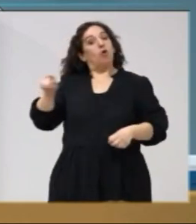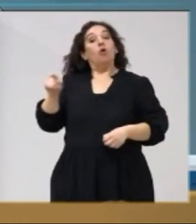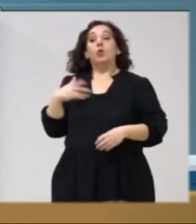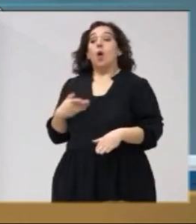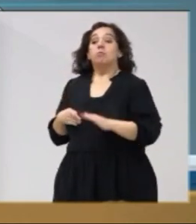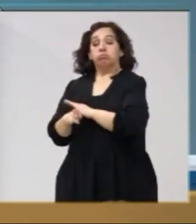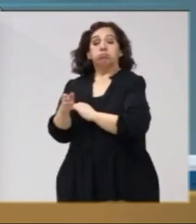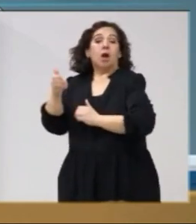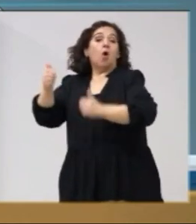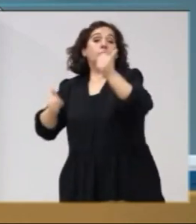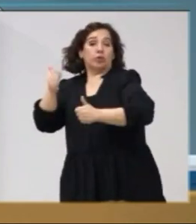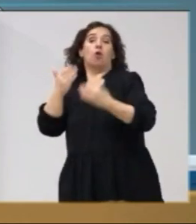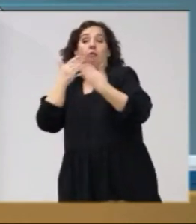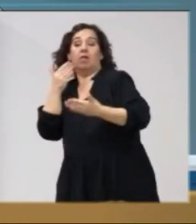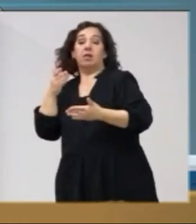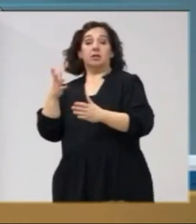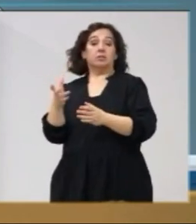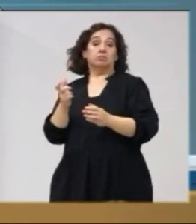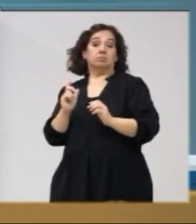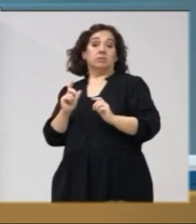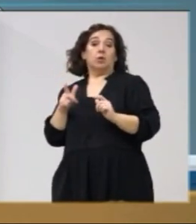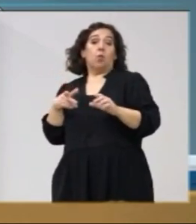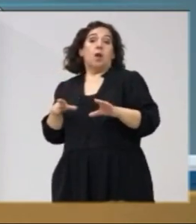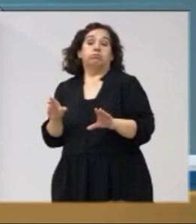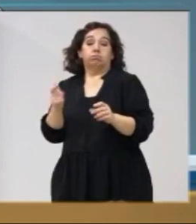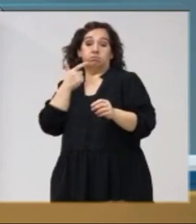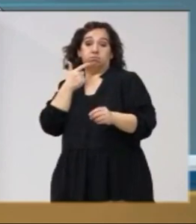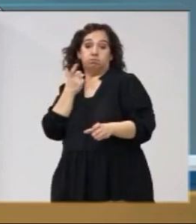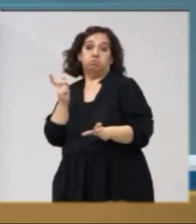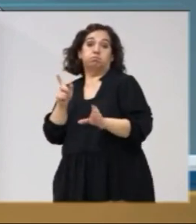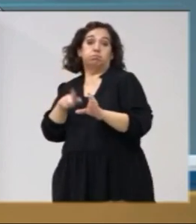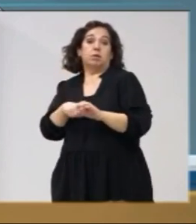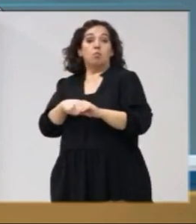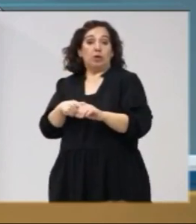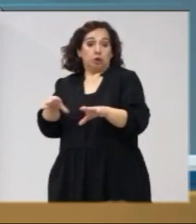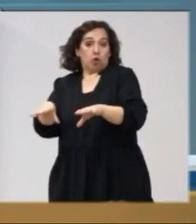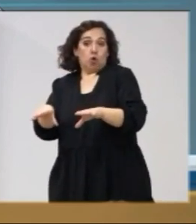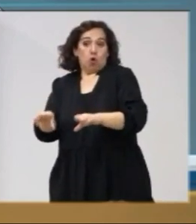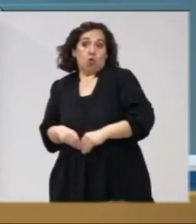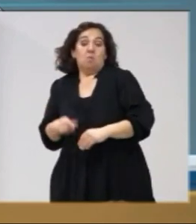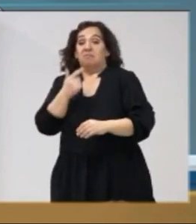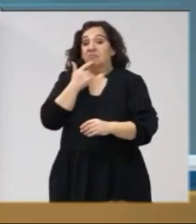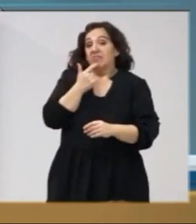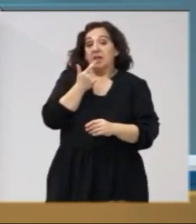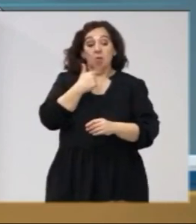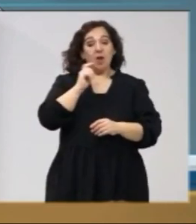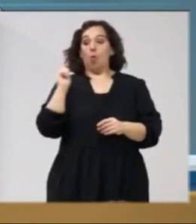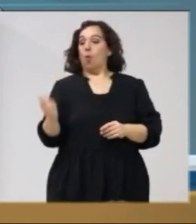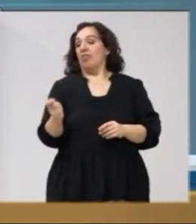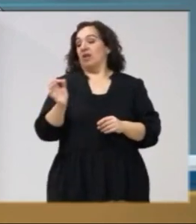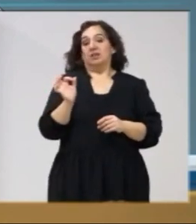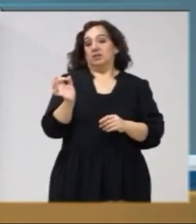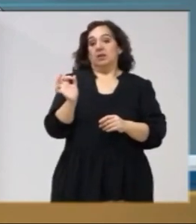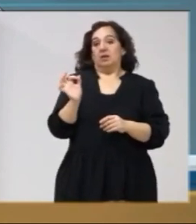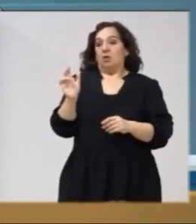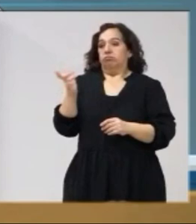por oposición, lo mismo que no somos los ciudadanos jueces, sino aquellos que han optado a esa